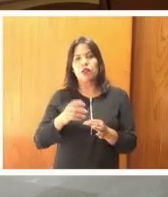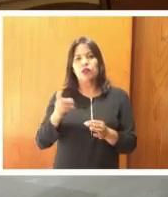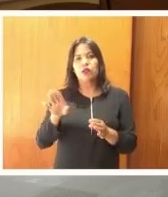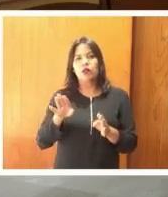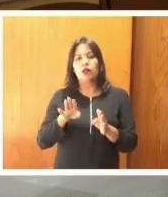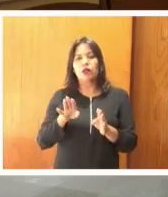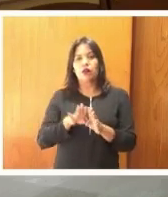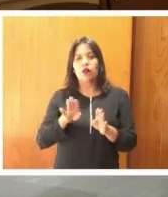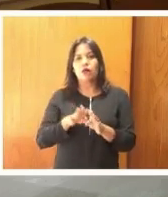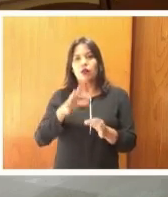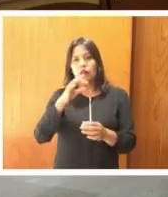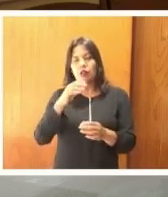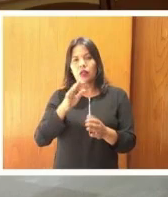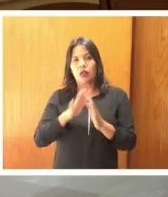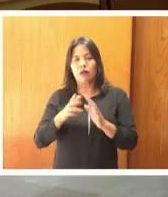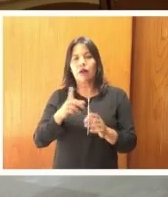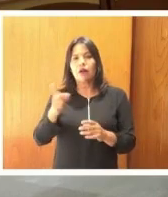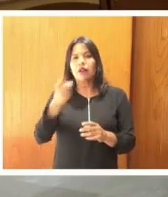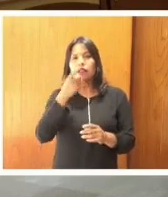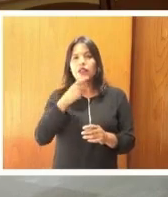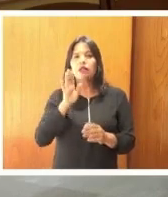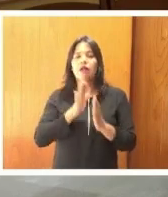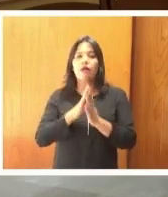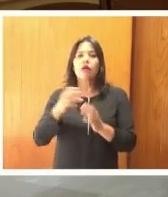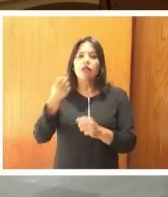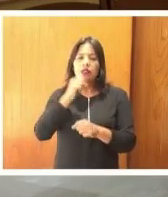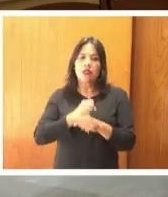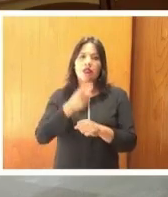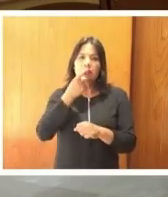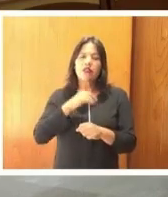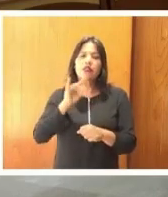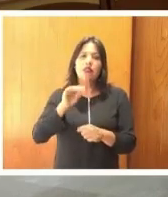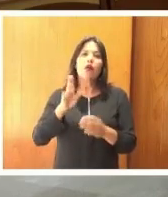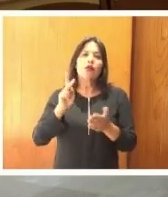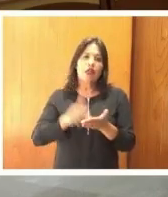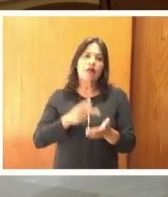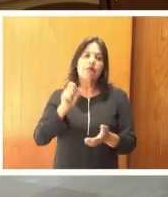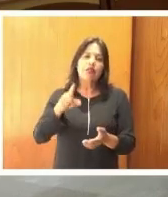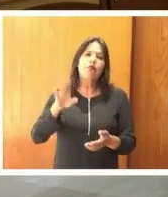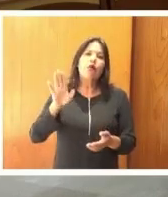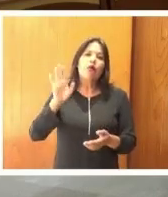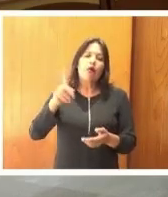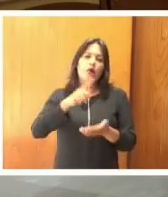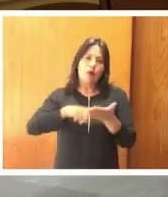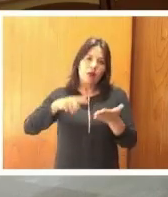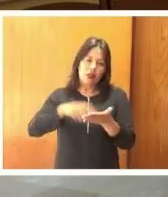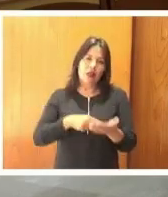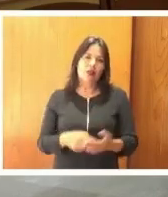al secretario nos dé cuenta de los asuntos listados y tome la votación en bloque.